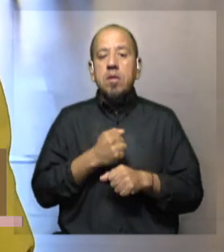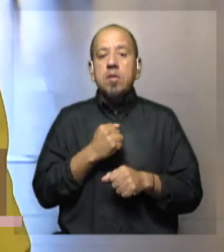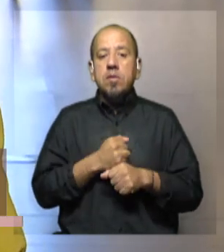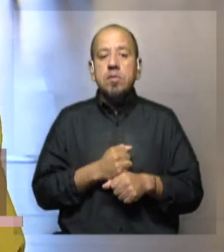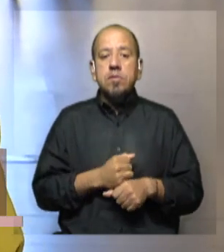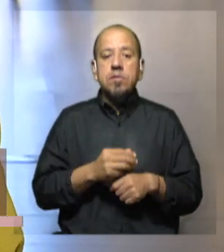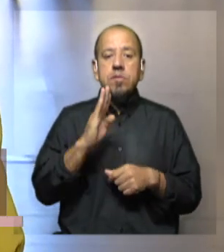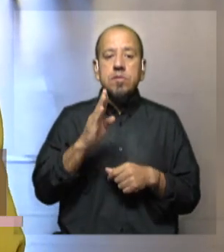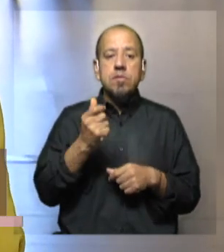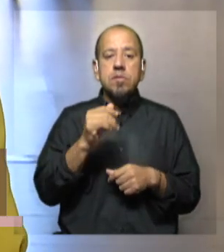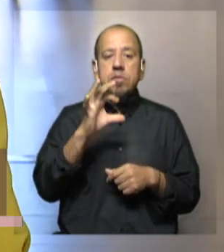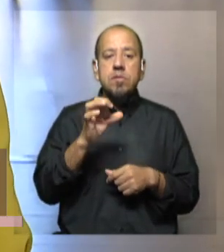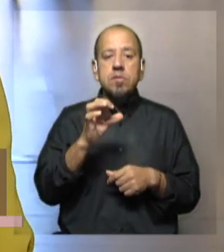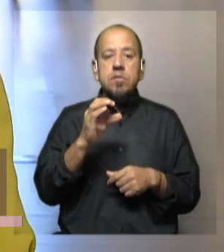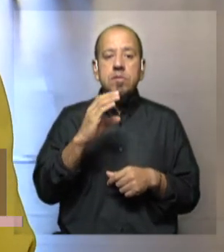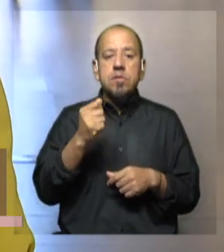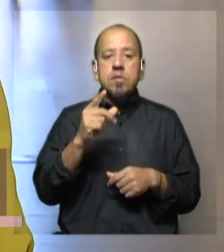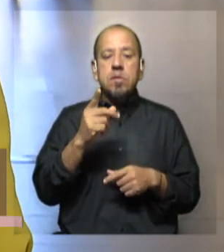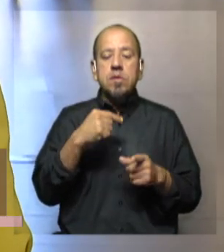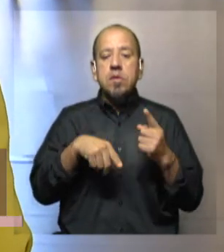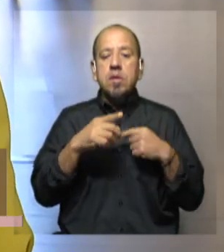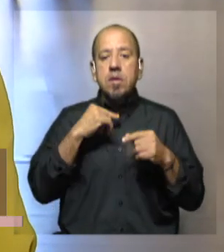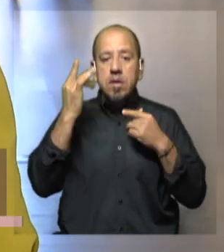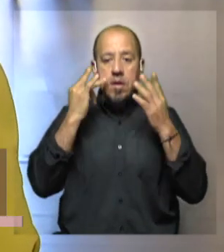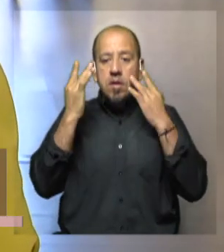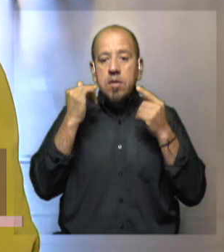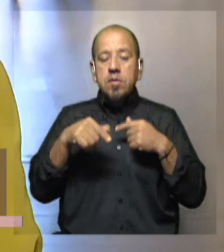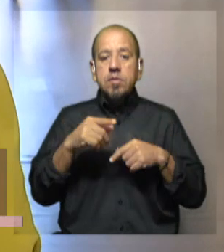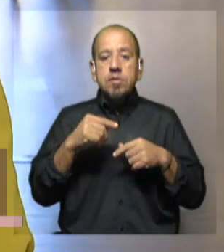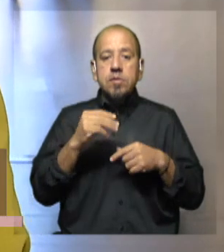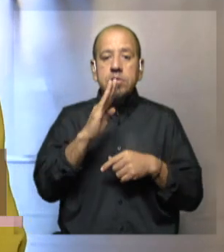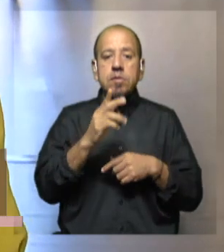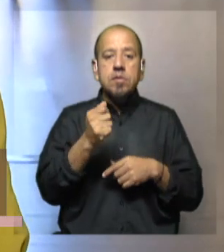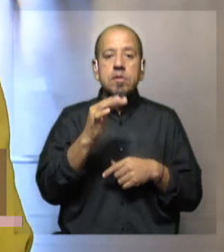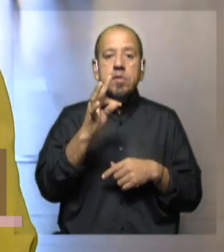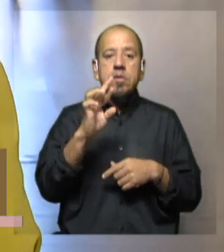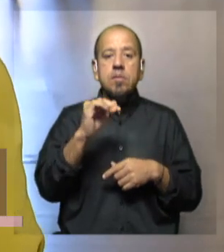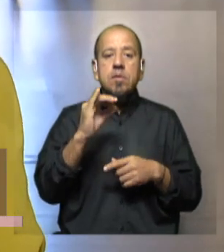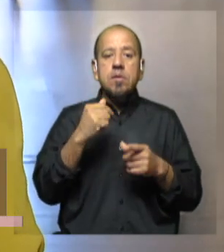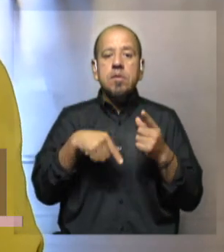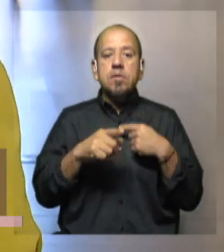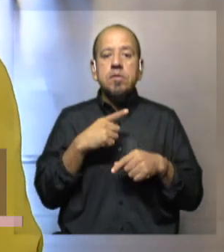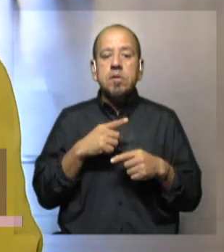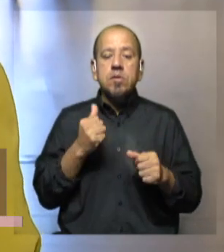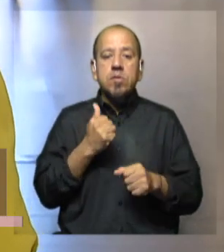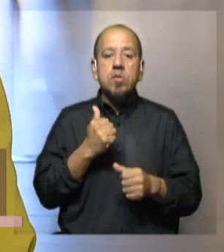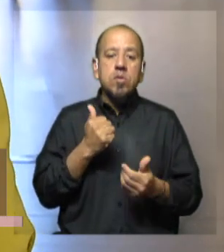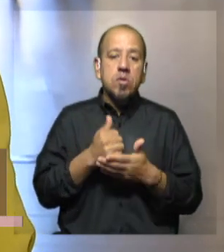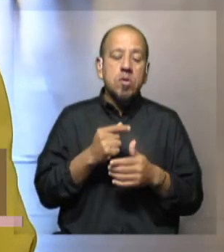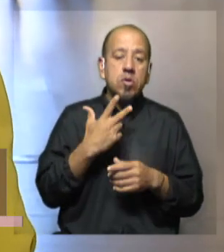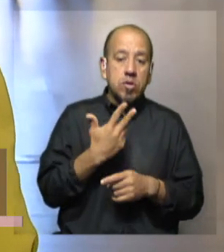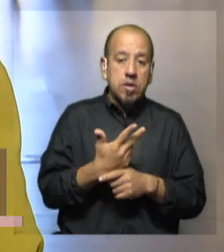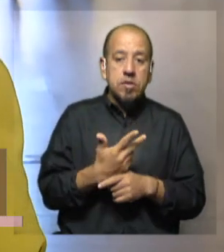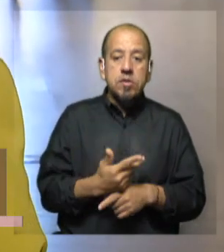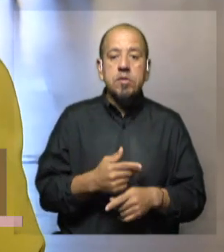Ricardo Pascal en representación de la Comisión Nacional de Artes Visuales, y Patricia Bentancur, que fue elegida por los propios artistas participantes. Ellos tres,